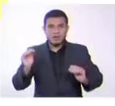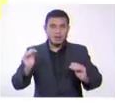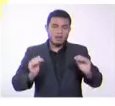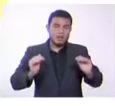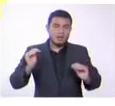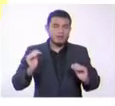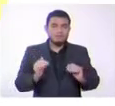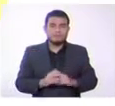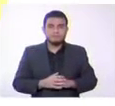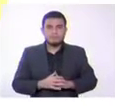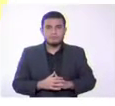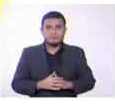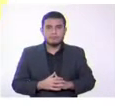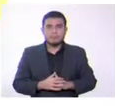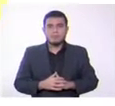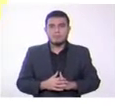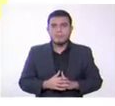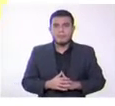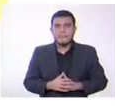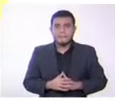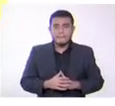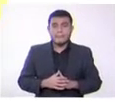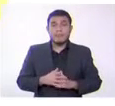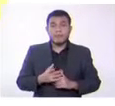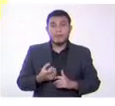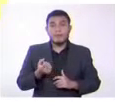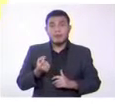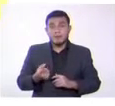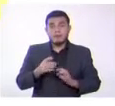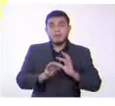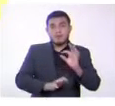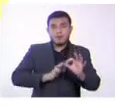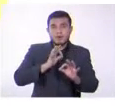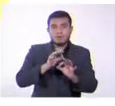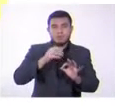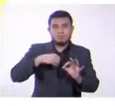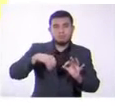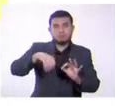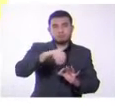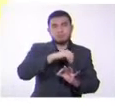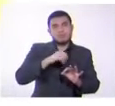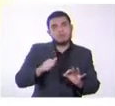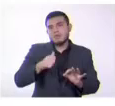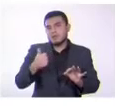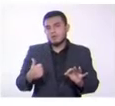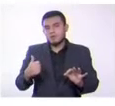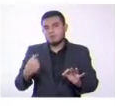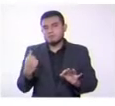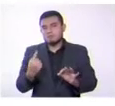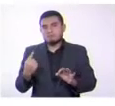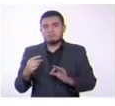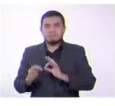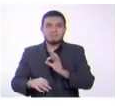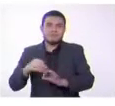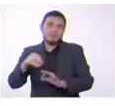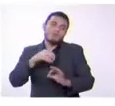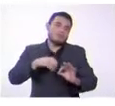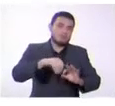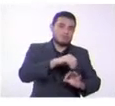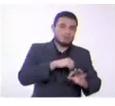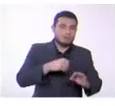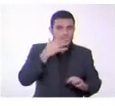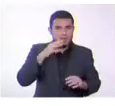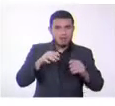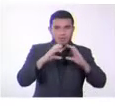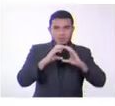y pasan más tiempo cerca de un átomo que del otro, como el ejemplo de esta